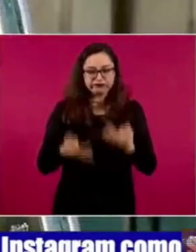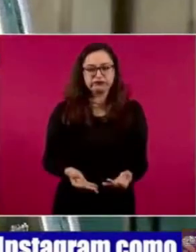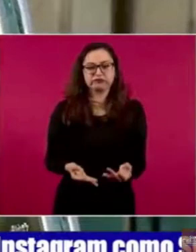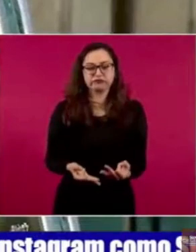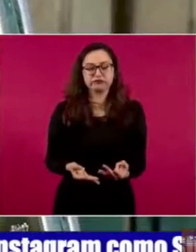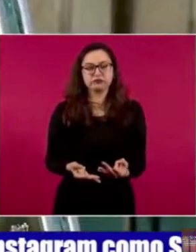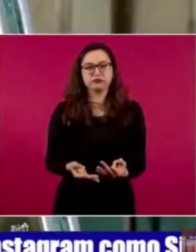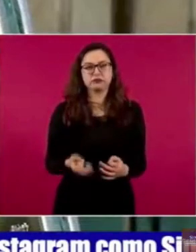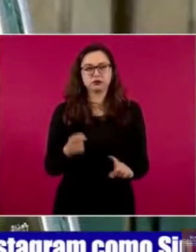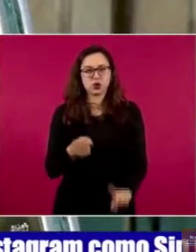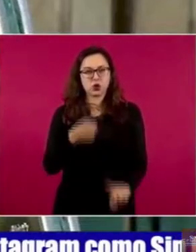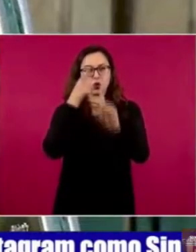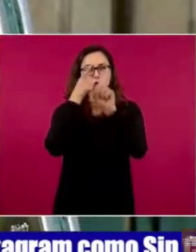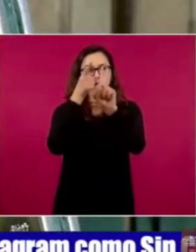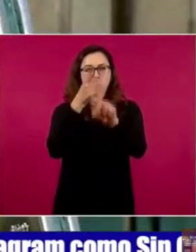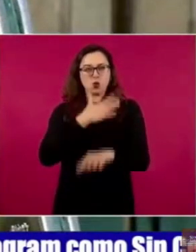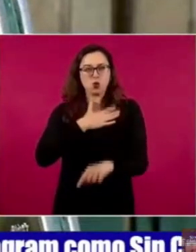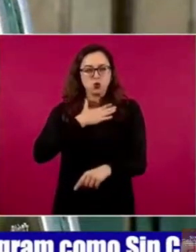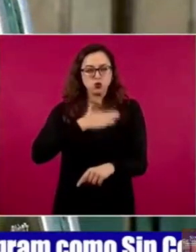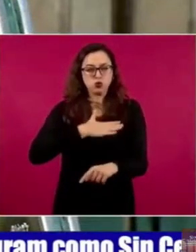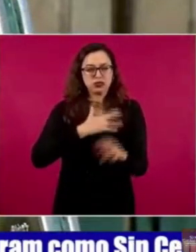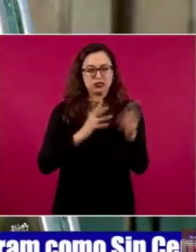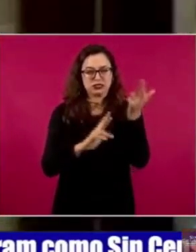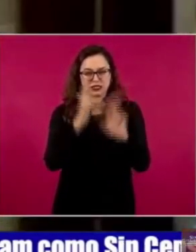pensaba en la justicia y en la revolución,